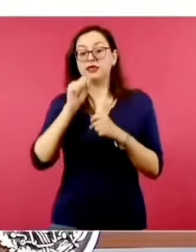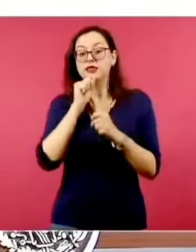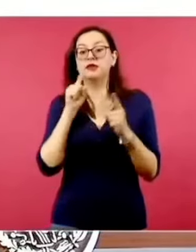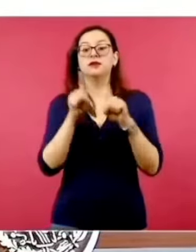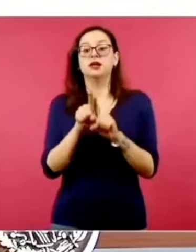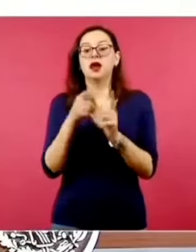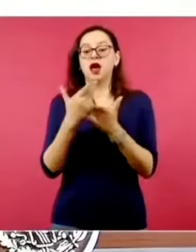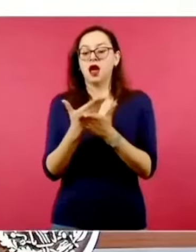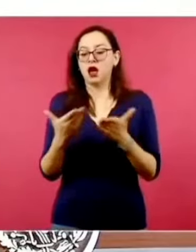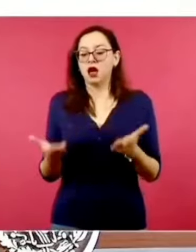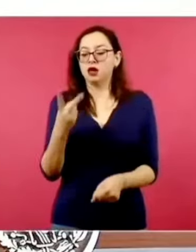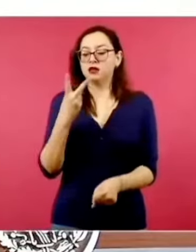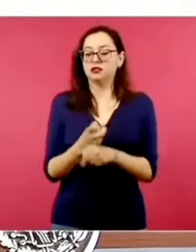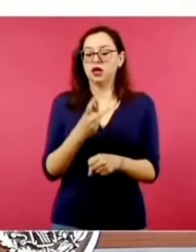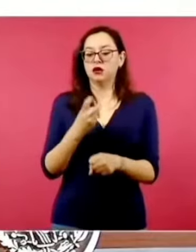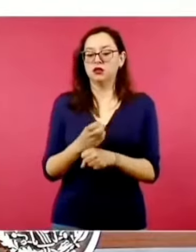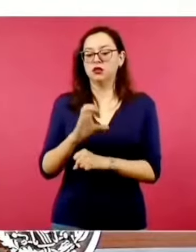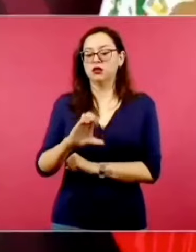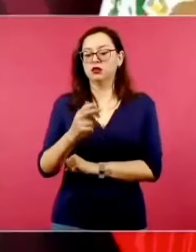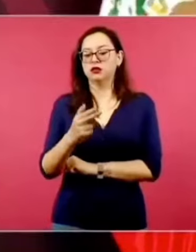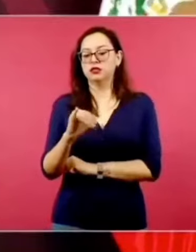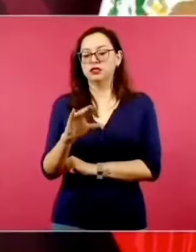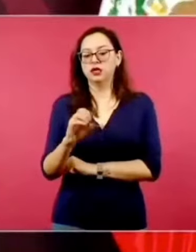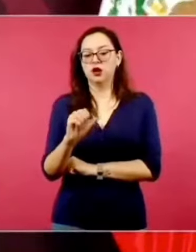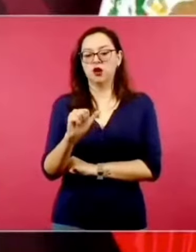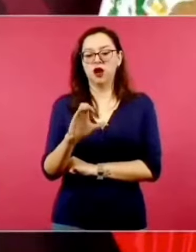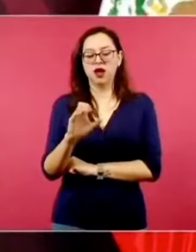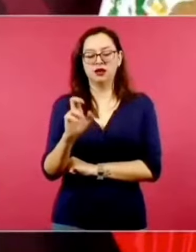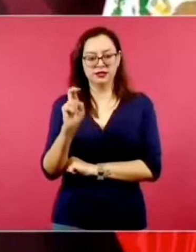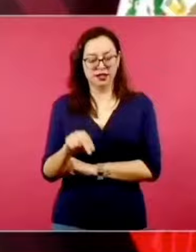sistema nuevo